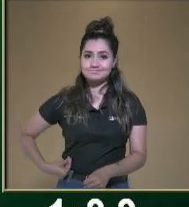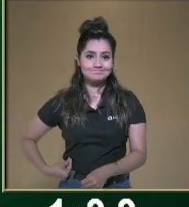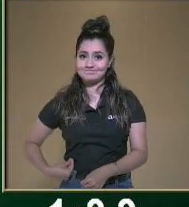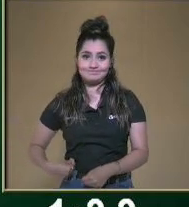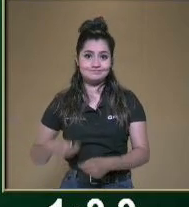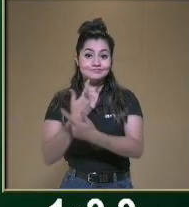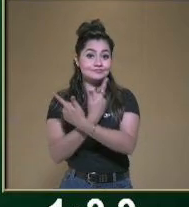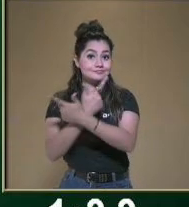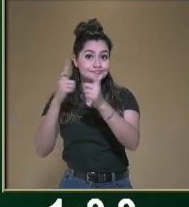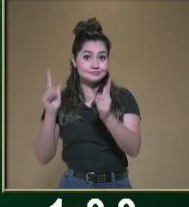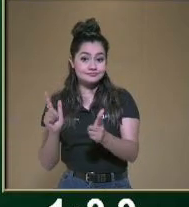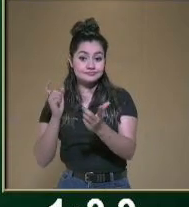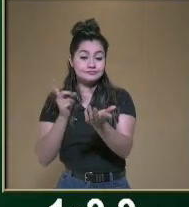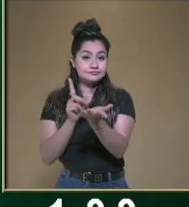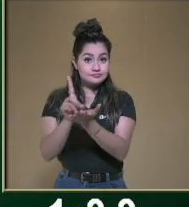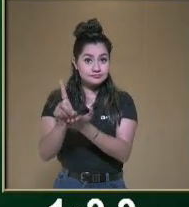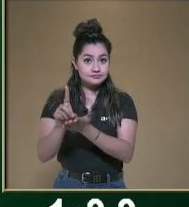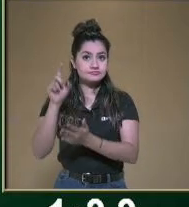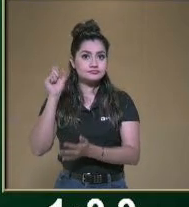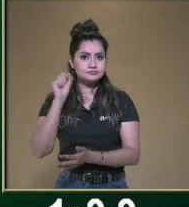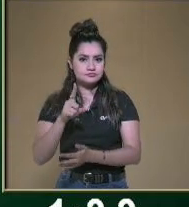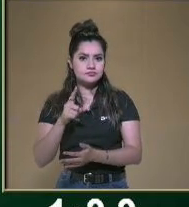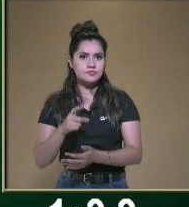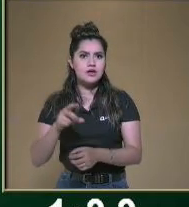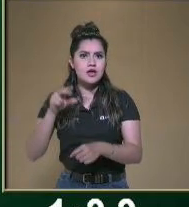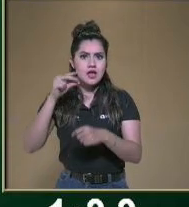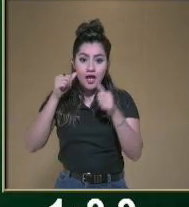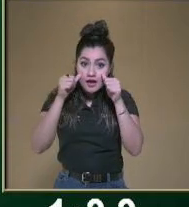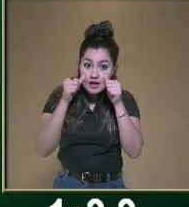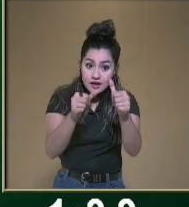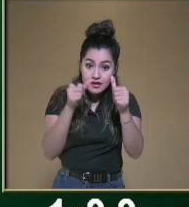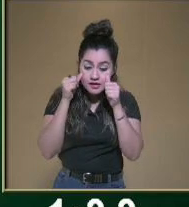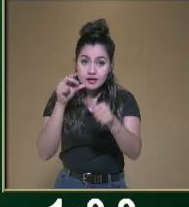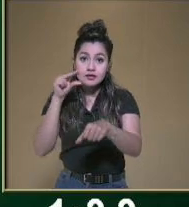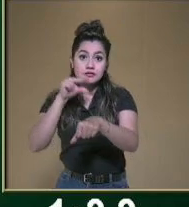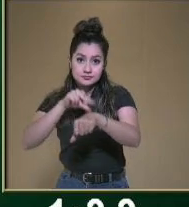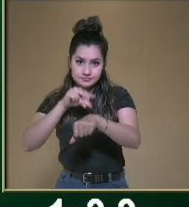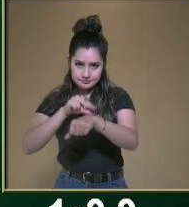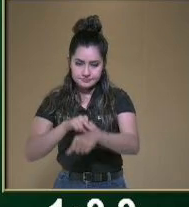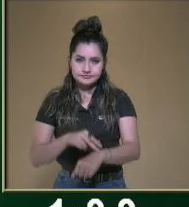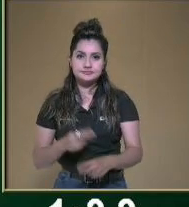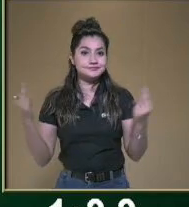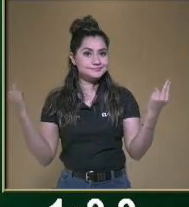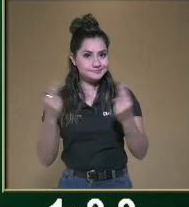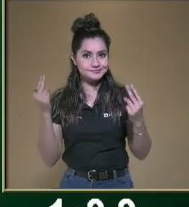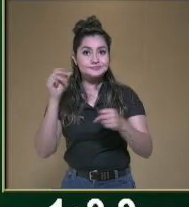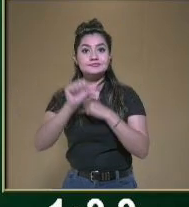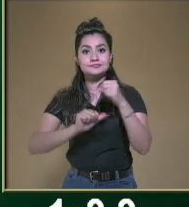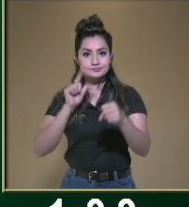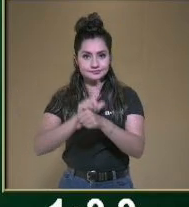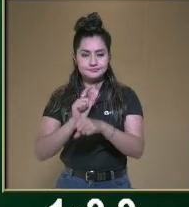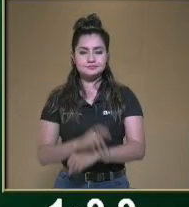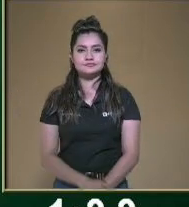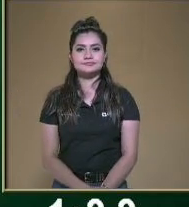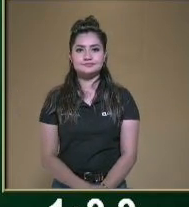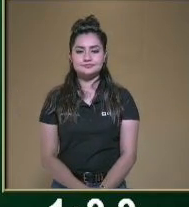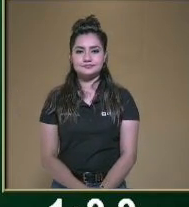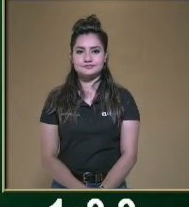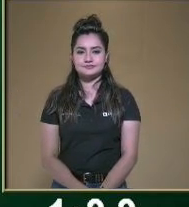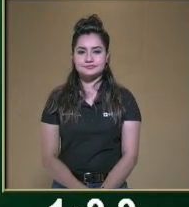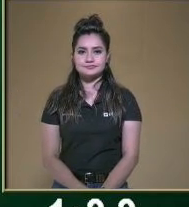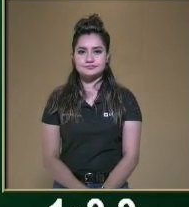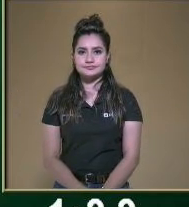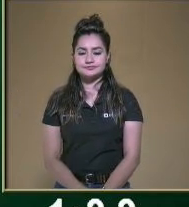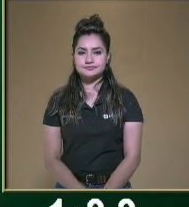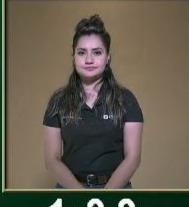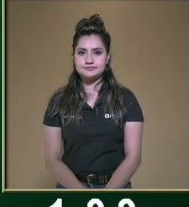la prevención o el diagnóstico rápido y el tratamiento, de lo que les hablaba sobre el médico veterinario zootecnista, que es la persona indicada para